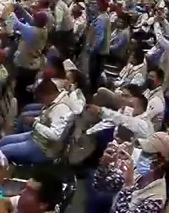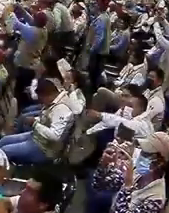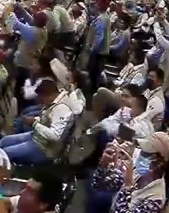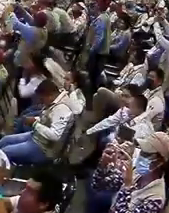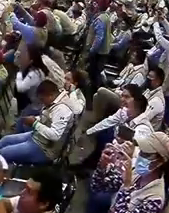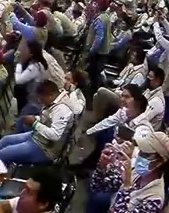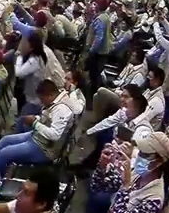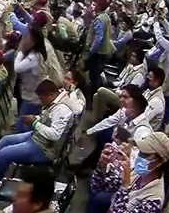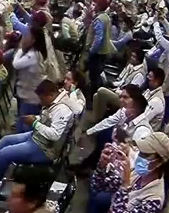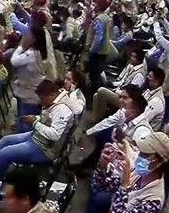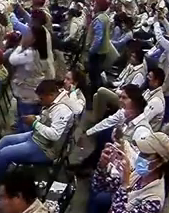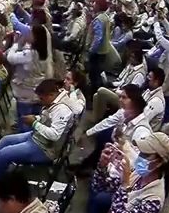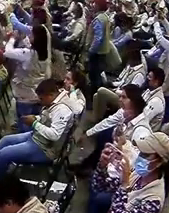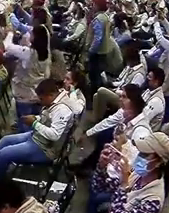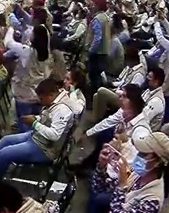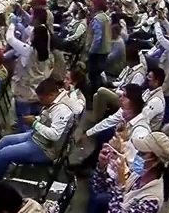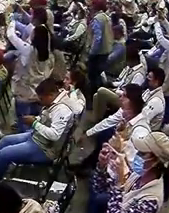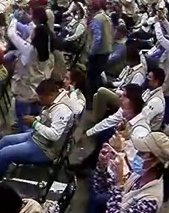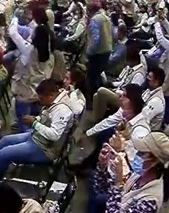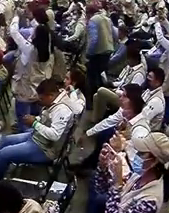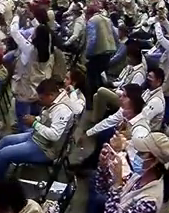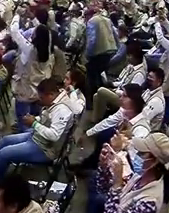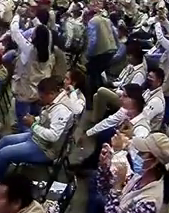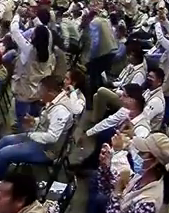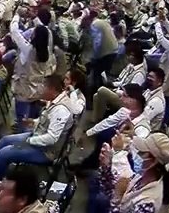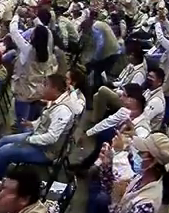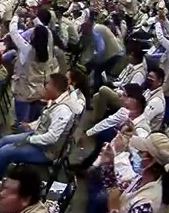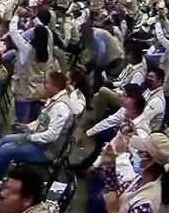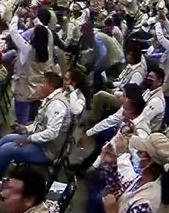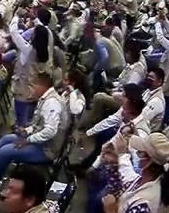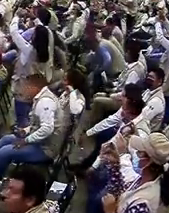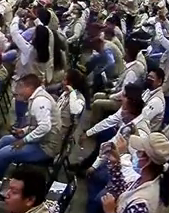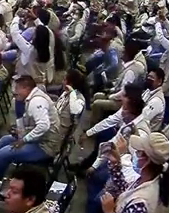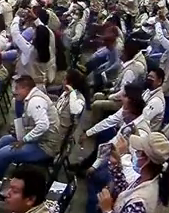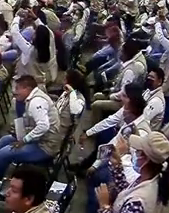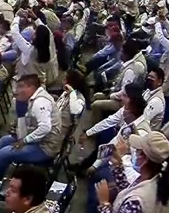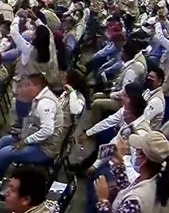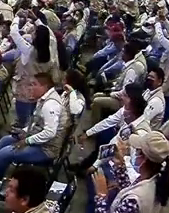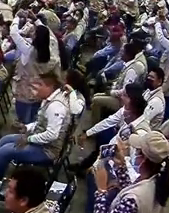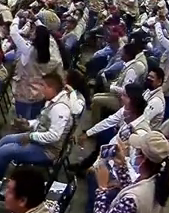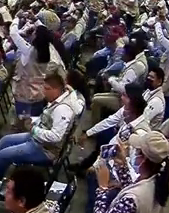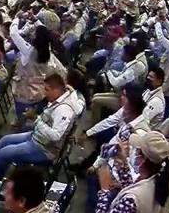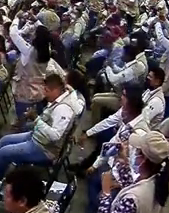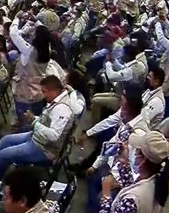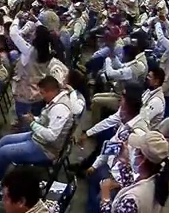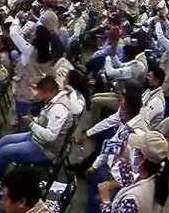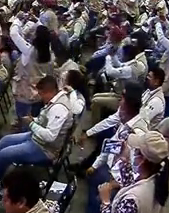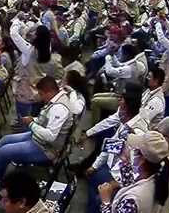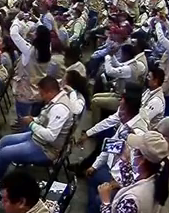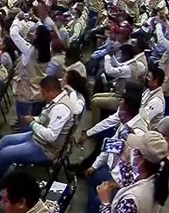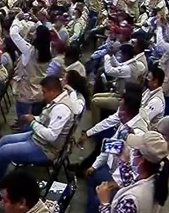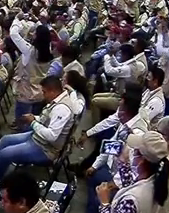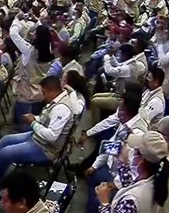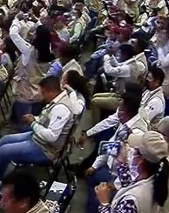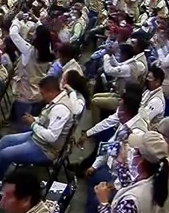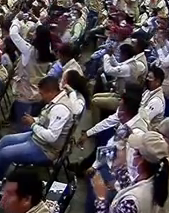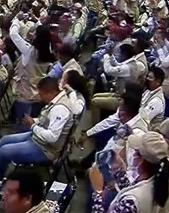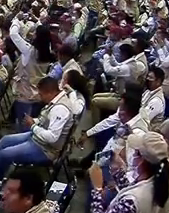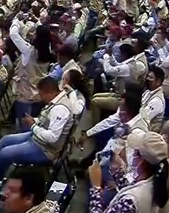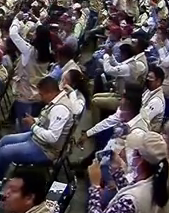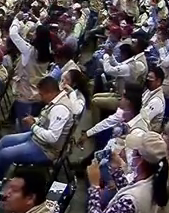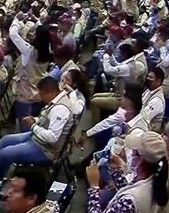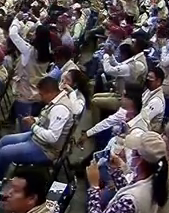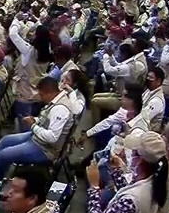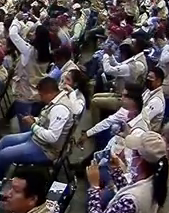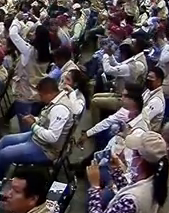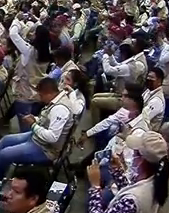Preside este evento, Jornadas de Producción para el Autoconsumo Zona Sureste, el presidente constitucional de los Estados